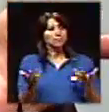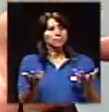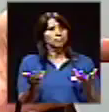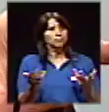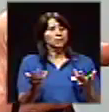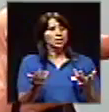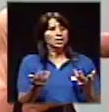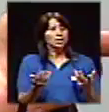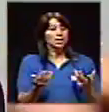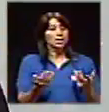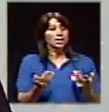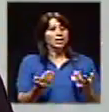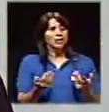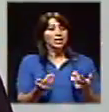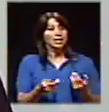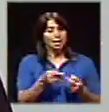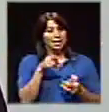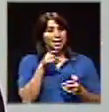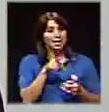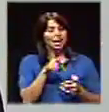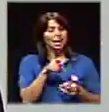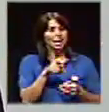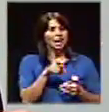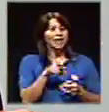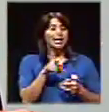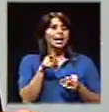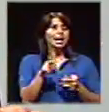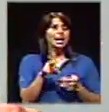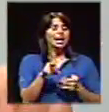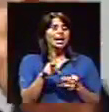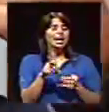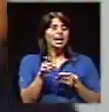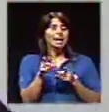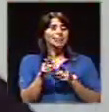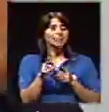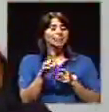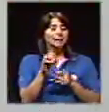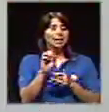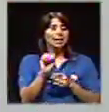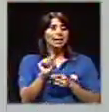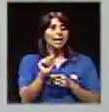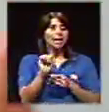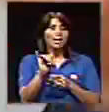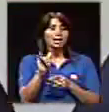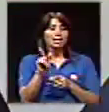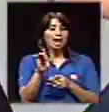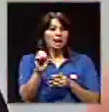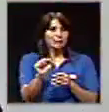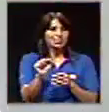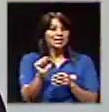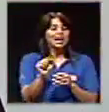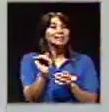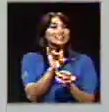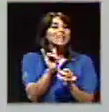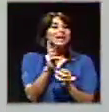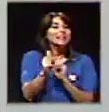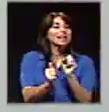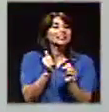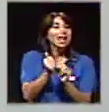Pero él venía 3 años atrás mío. Ah. Entonces, tienen que haber coincidido, pero sí. Debe